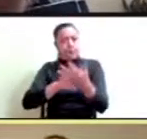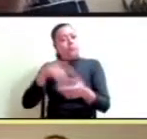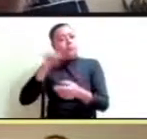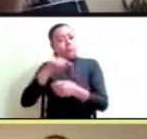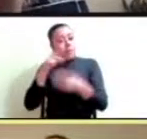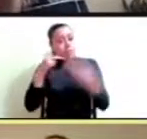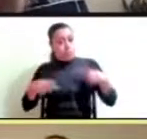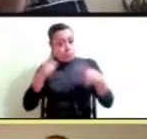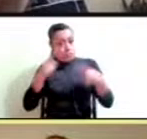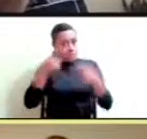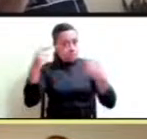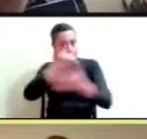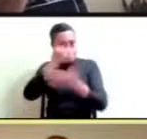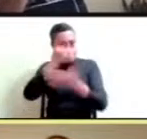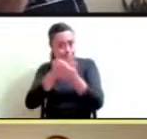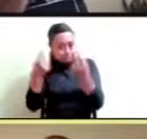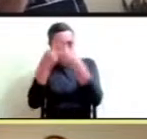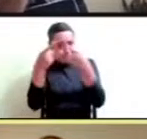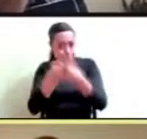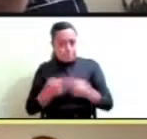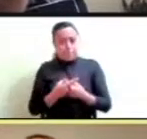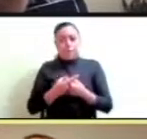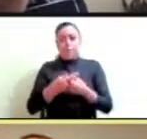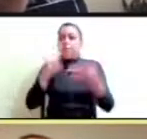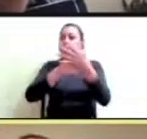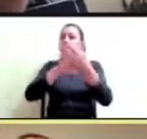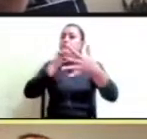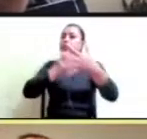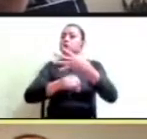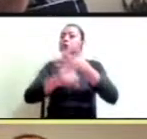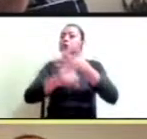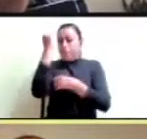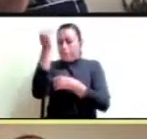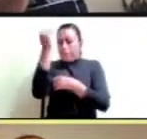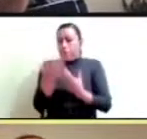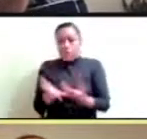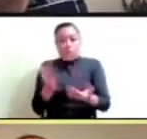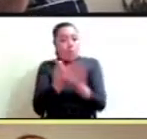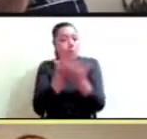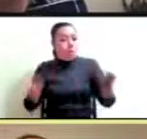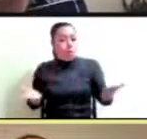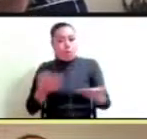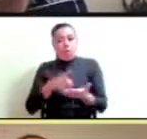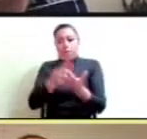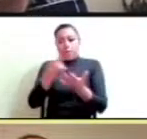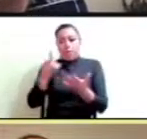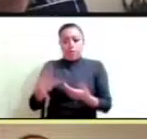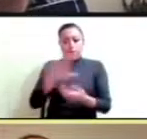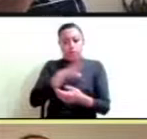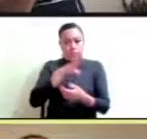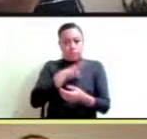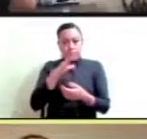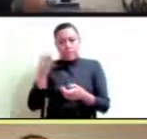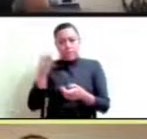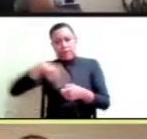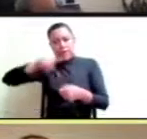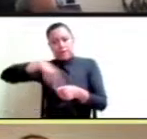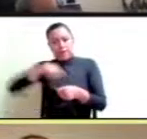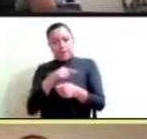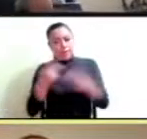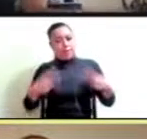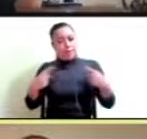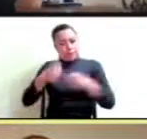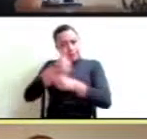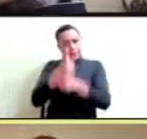una pena de prisión, se contempla la pérdida de los derechos que se tengan respecto de la víctima, incluidos los de carácter sucesorio,